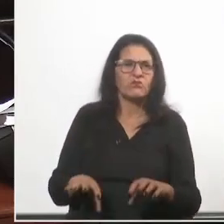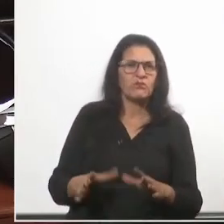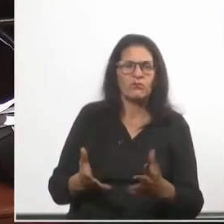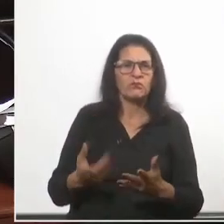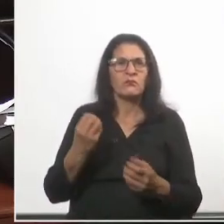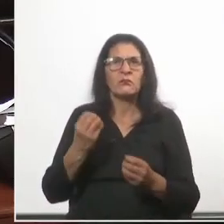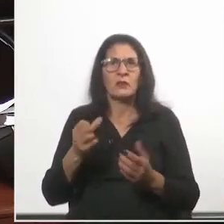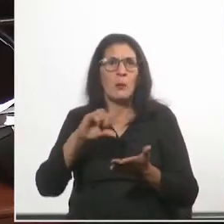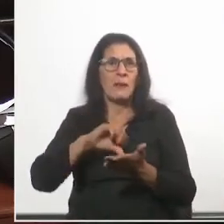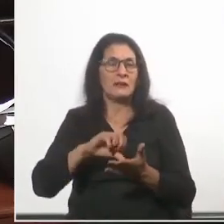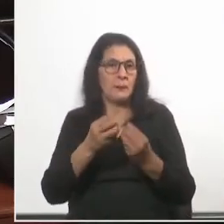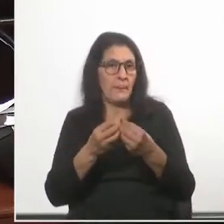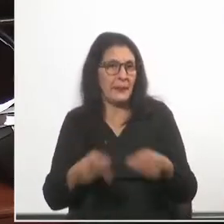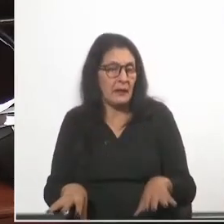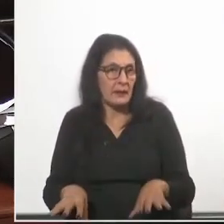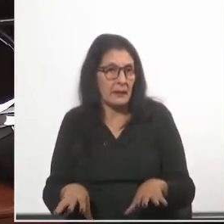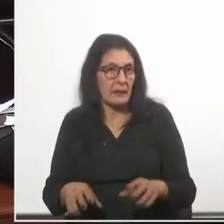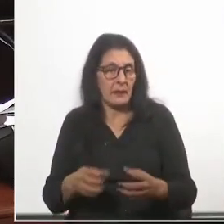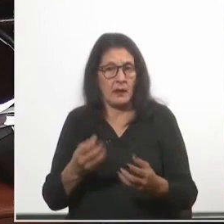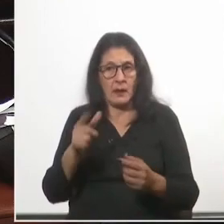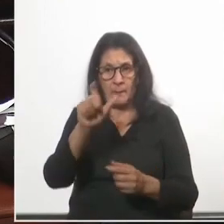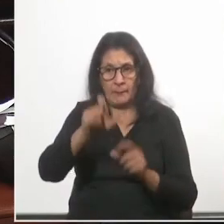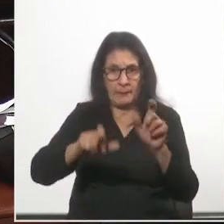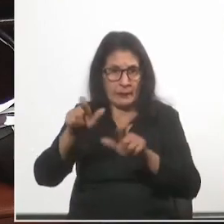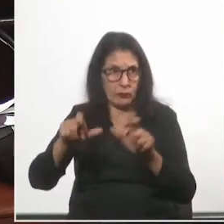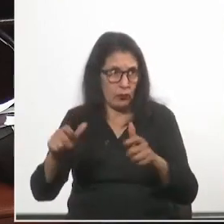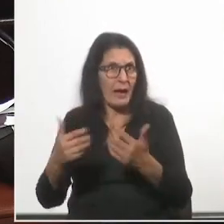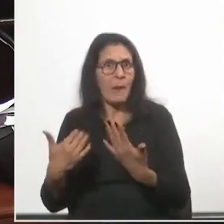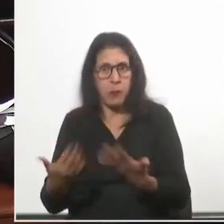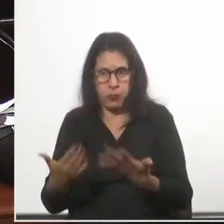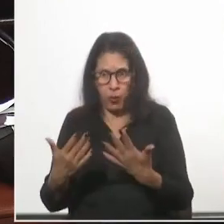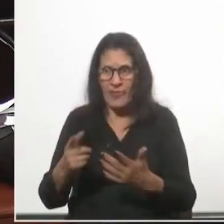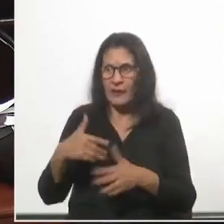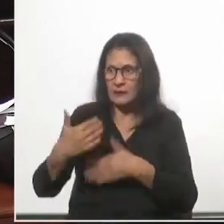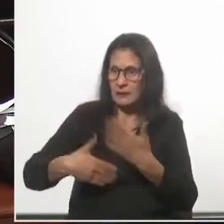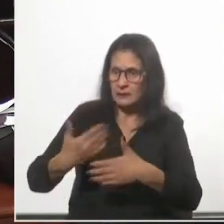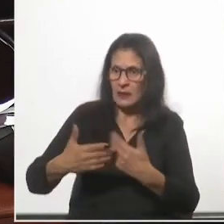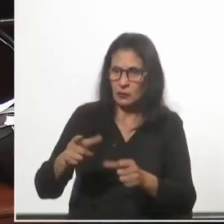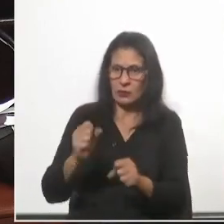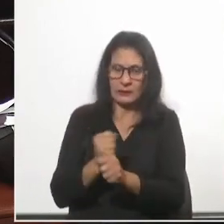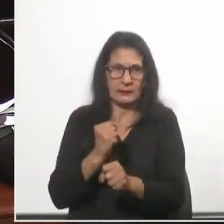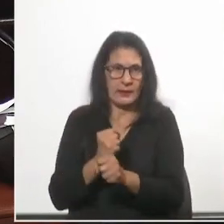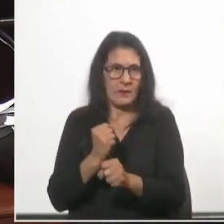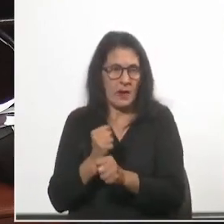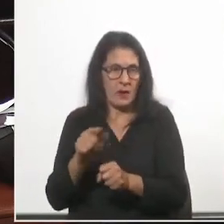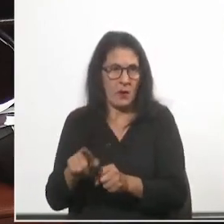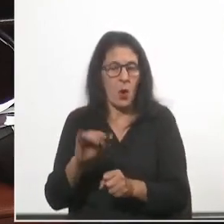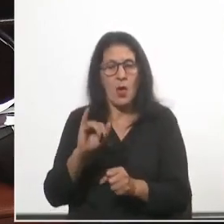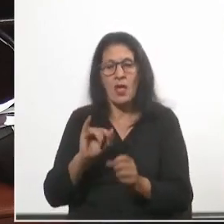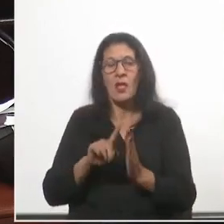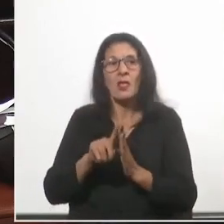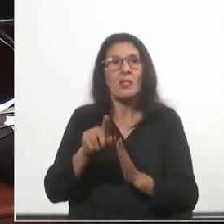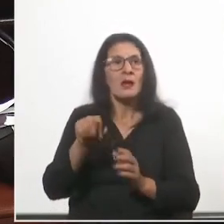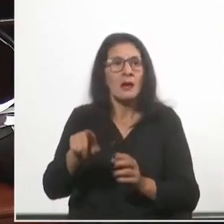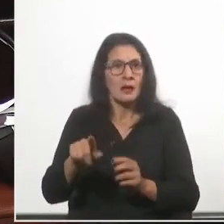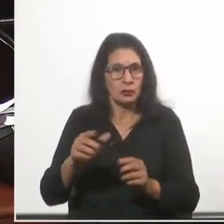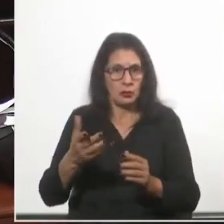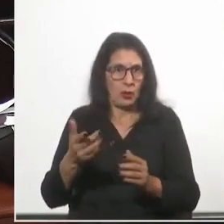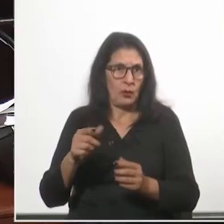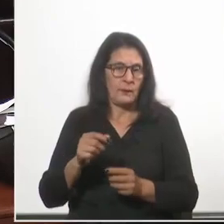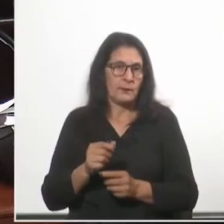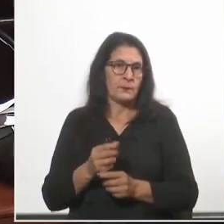Y el país ha perdido gente capacitada para el desarrollo de tareas que directamente